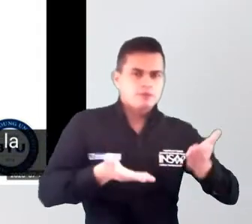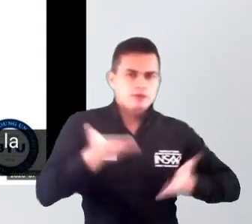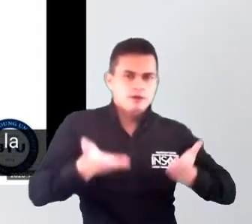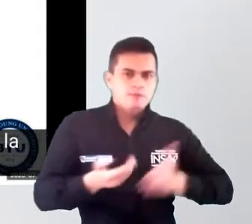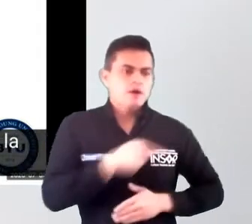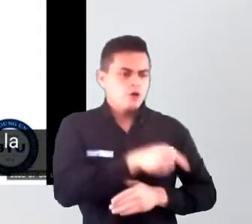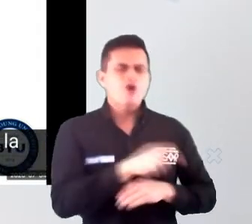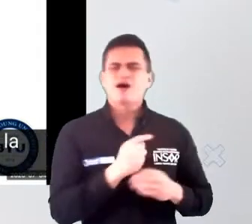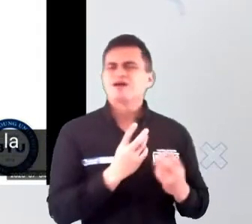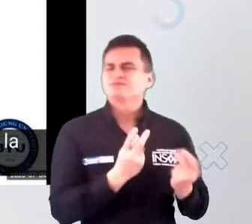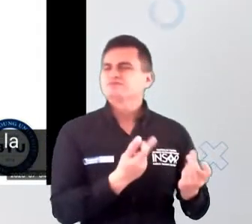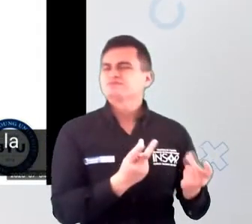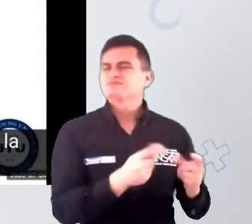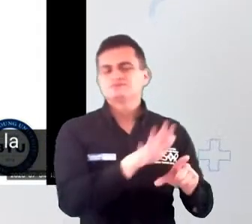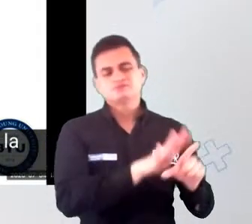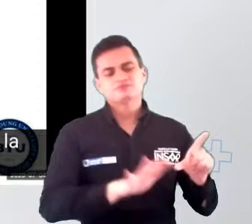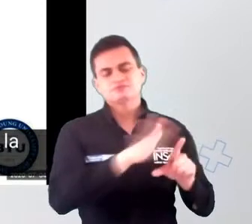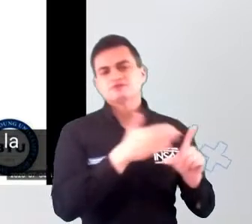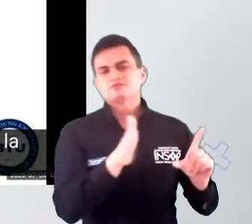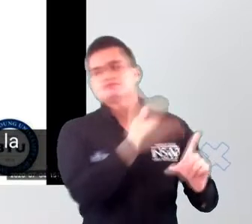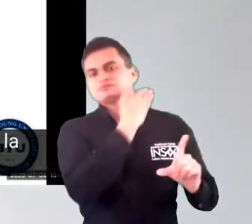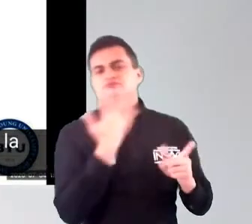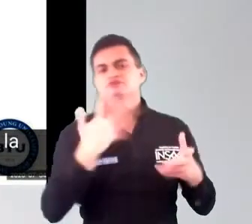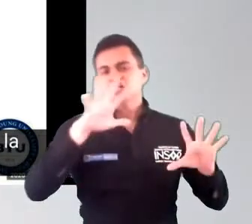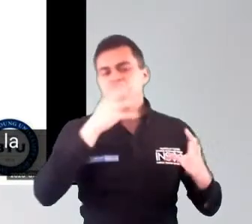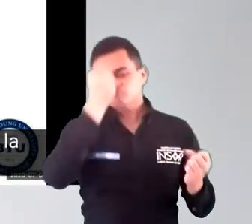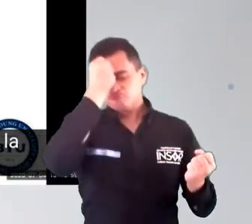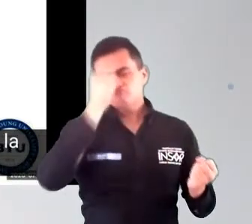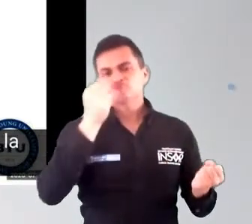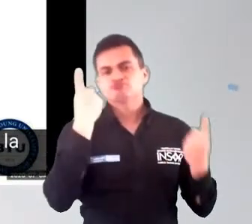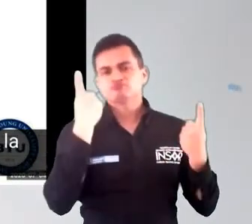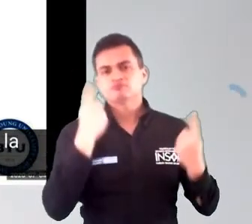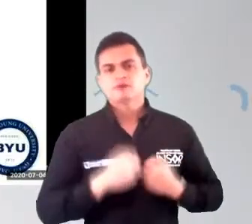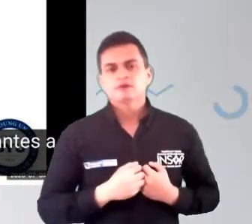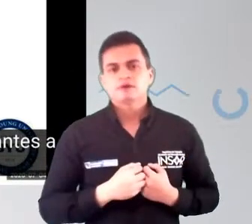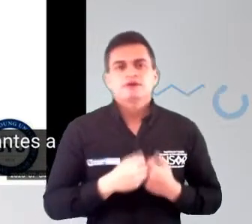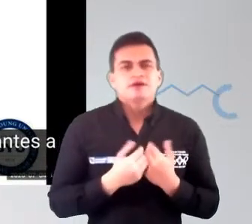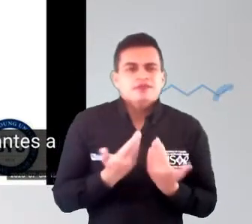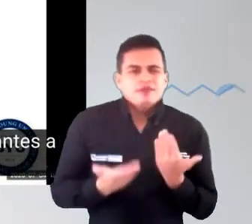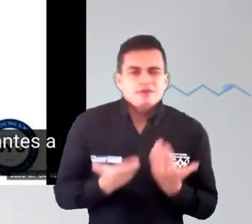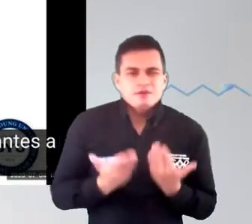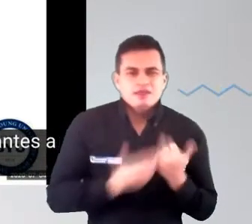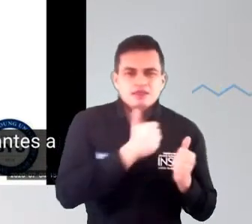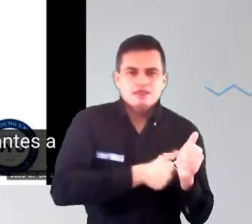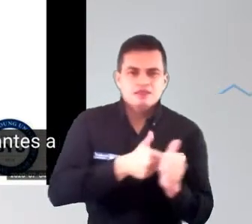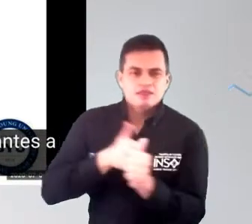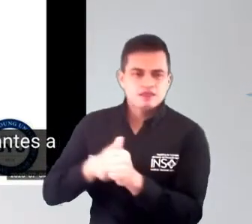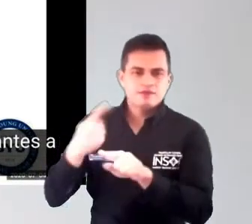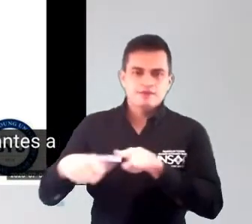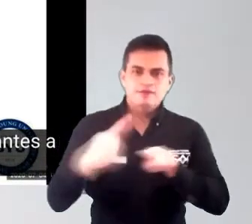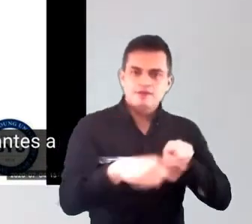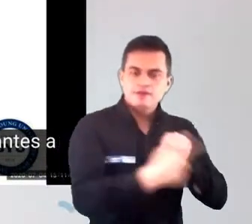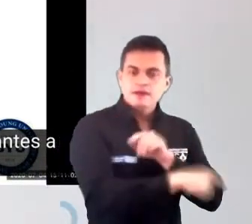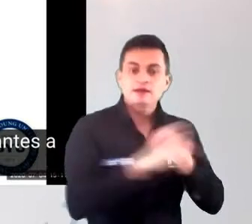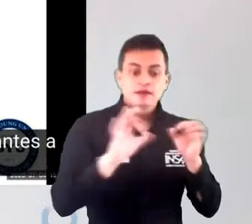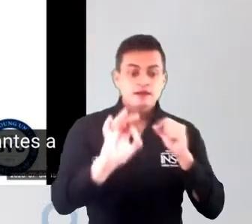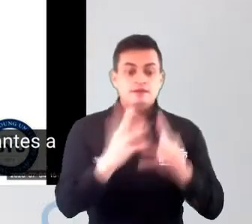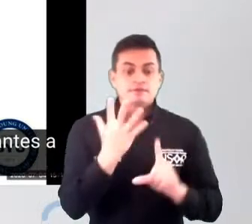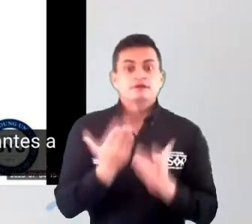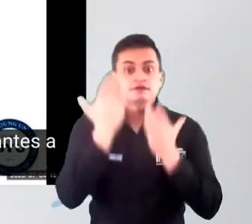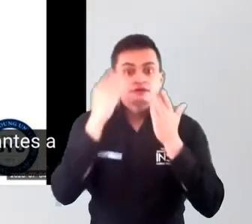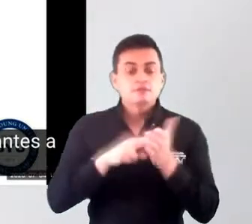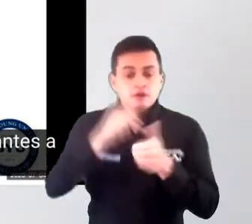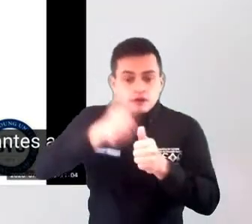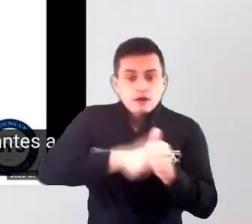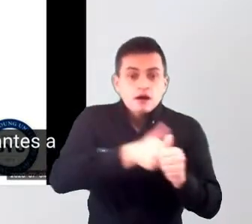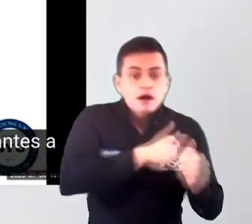video y verlo muy rápido y seguir adelante. El aprendizaje en línea puede ayudarlo en todas estas áreas, con la personalización del